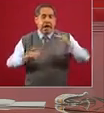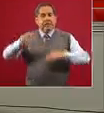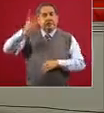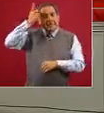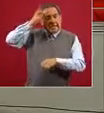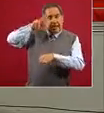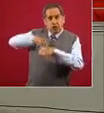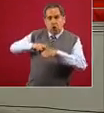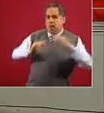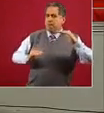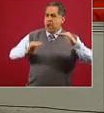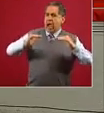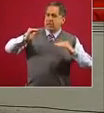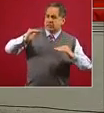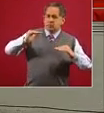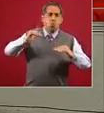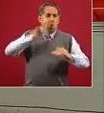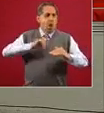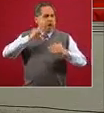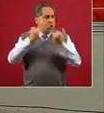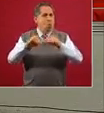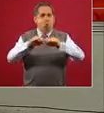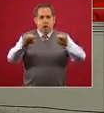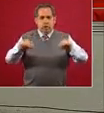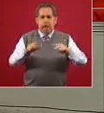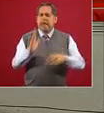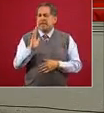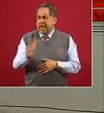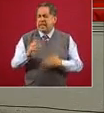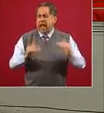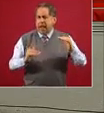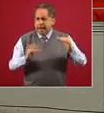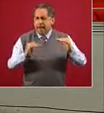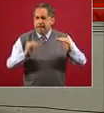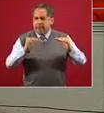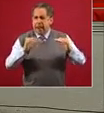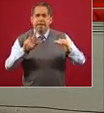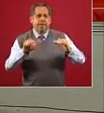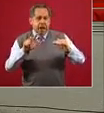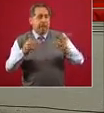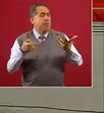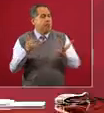los sindicatos. Ha habido un avance, todavía seguimos